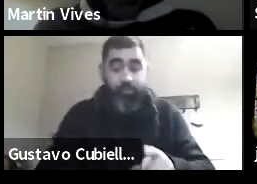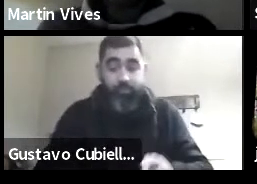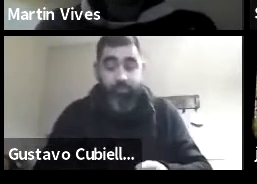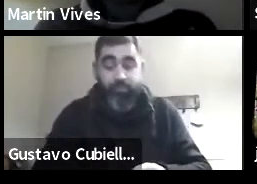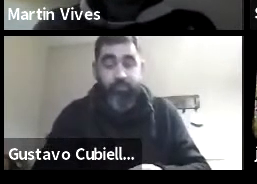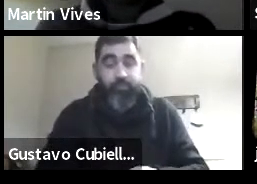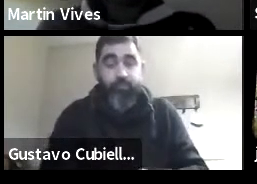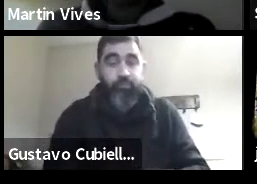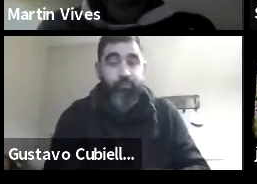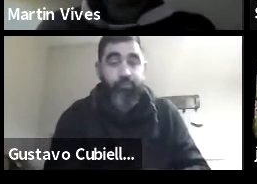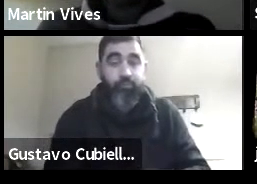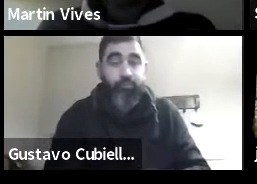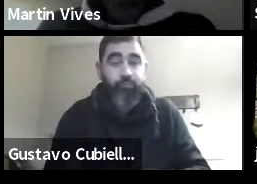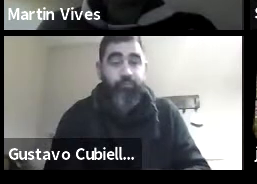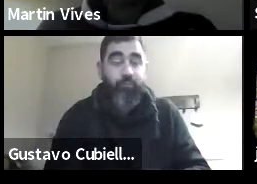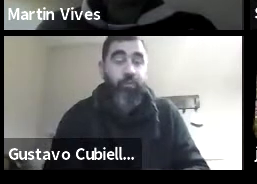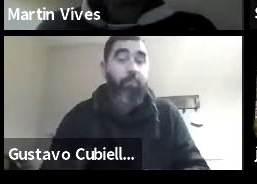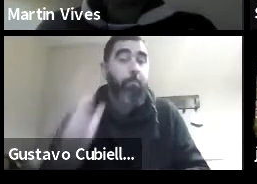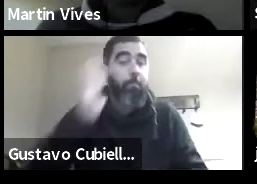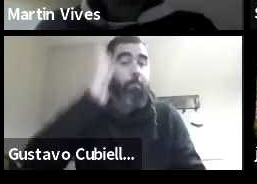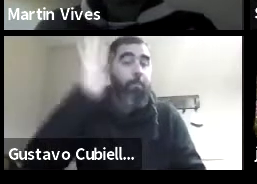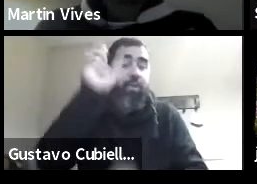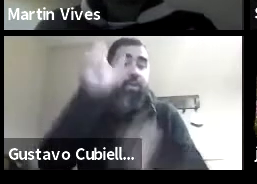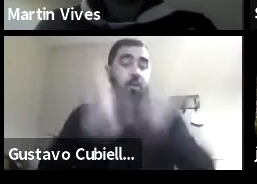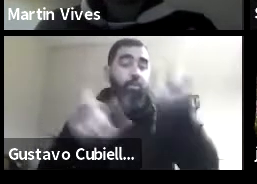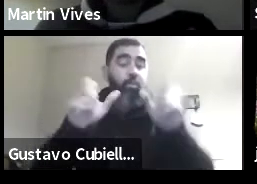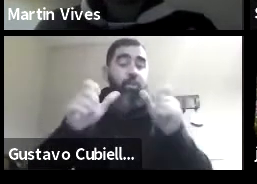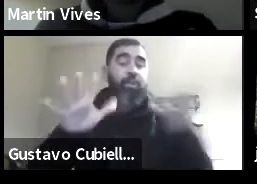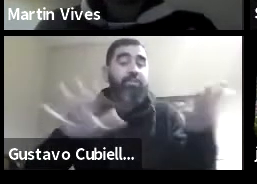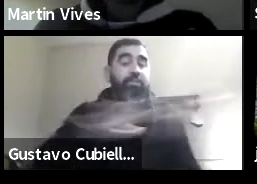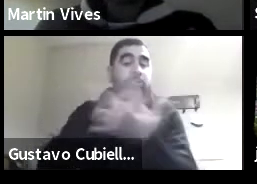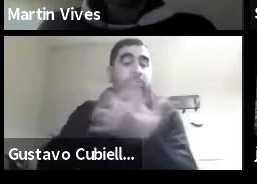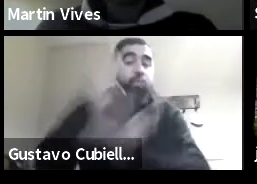madre de una persona en situación de discapacidad, ¿no?